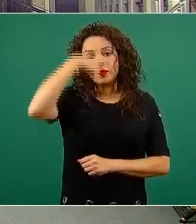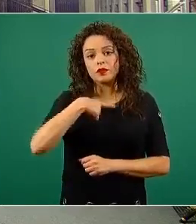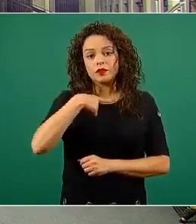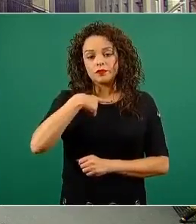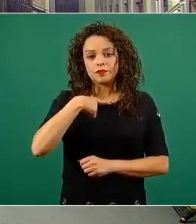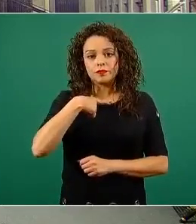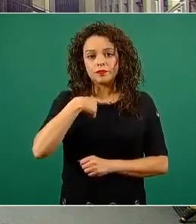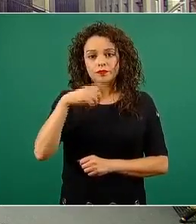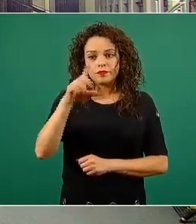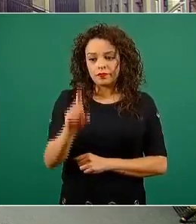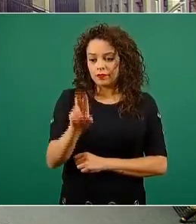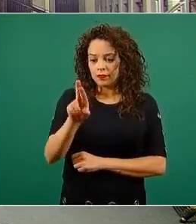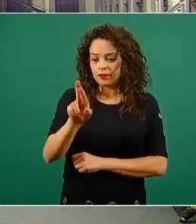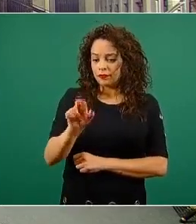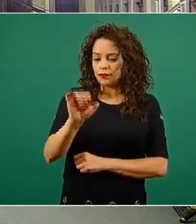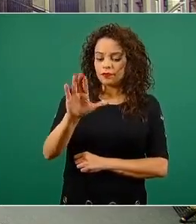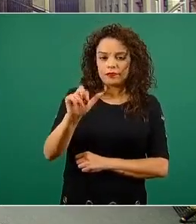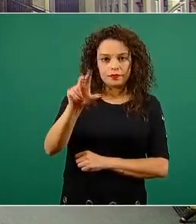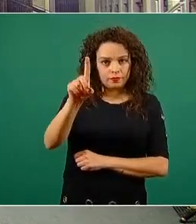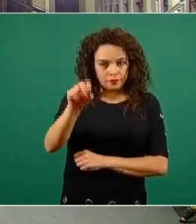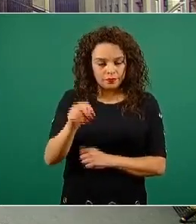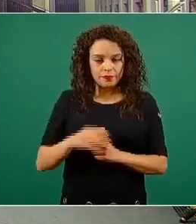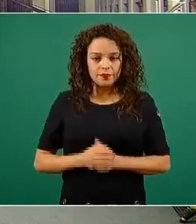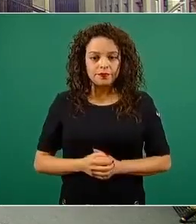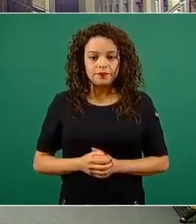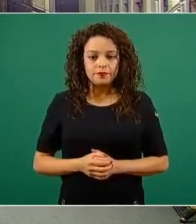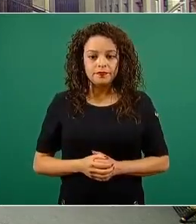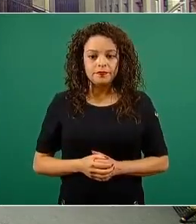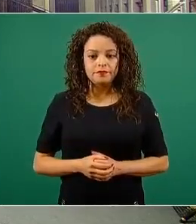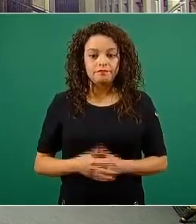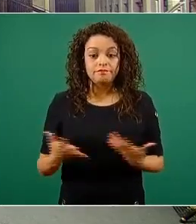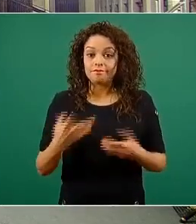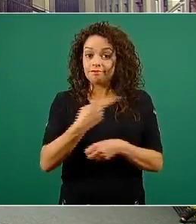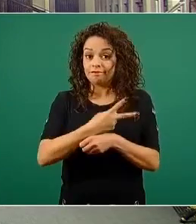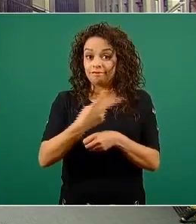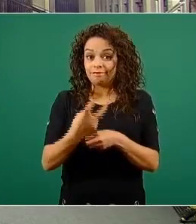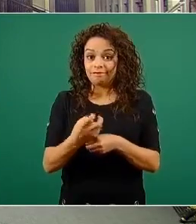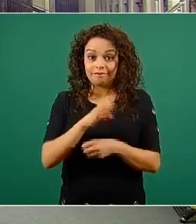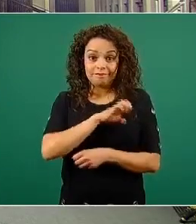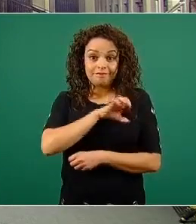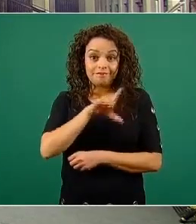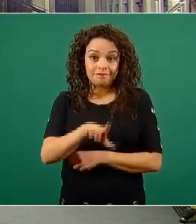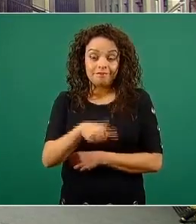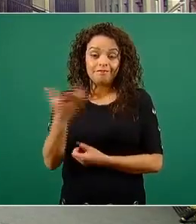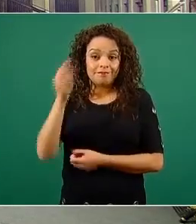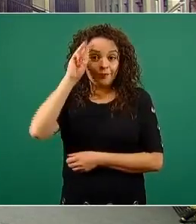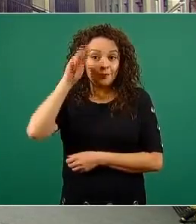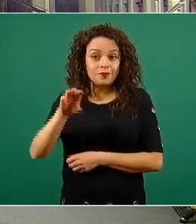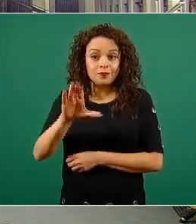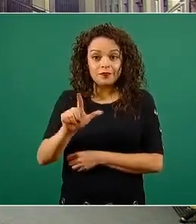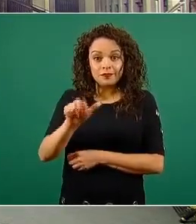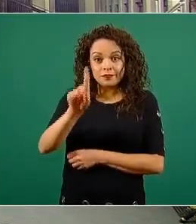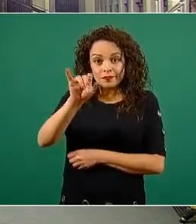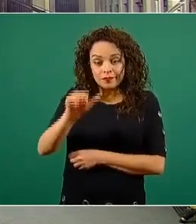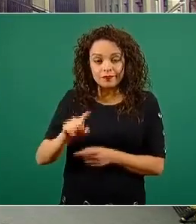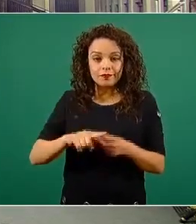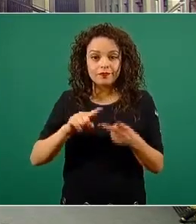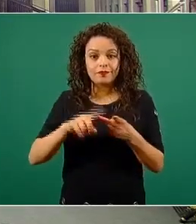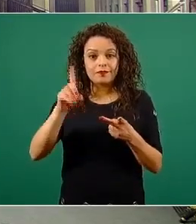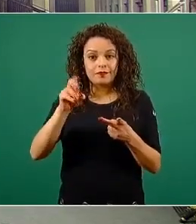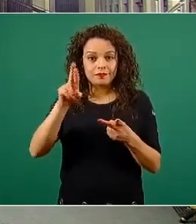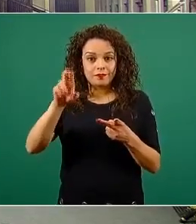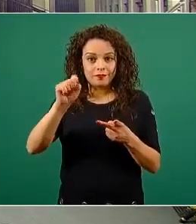Doctor Ricardo Cortés, invitada especial, maestra Claudia Lieja, doctor Sbarch,